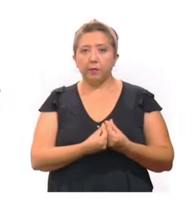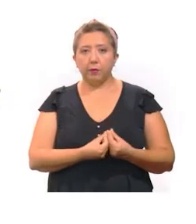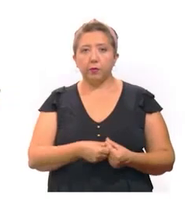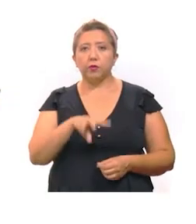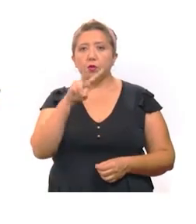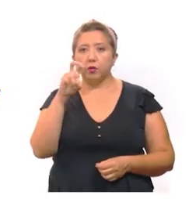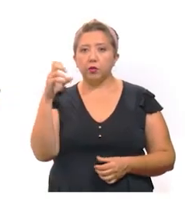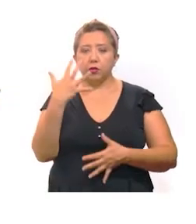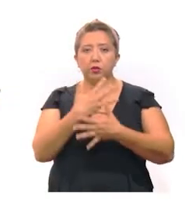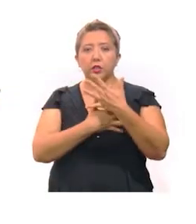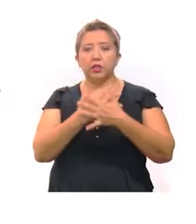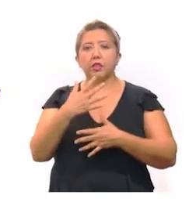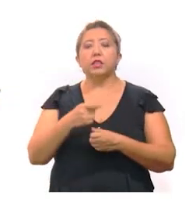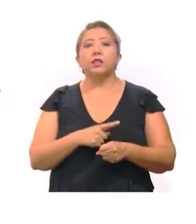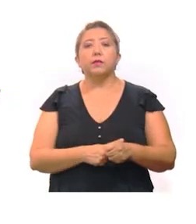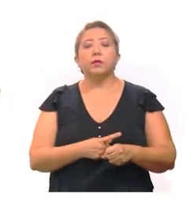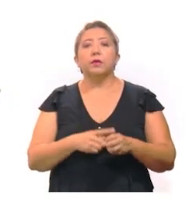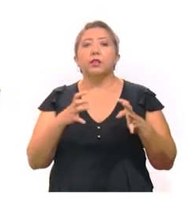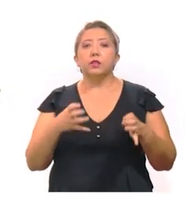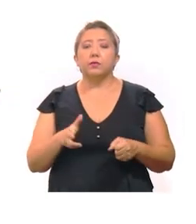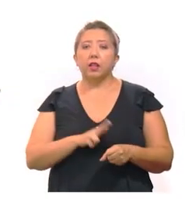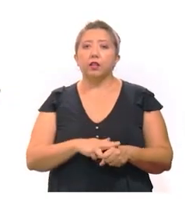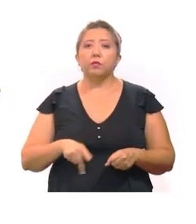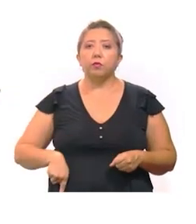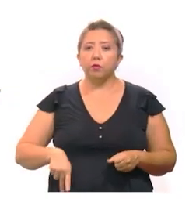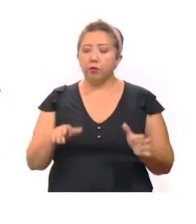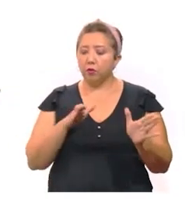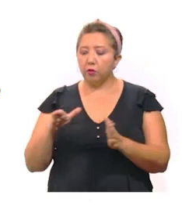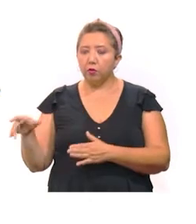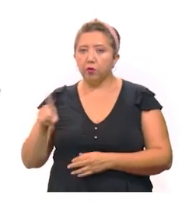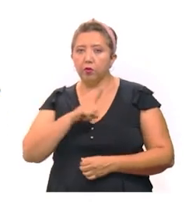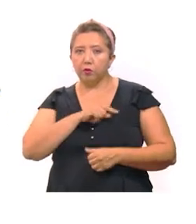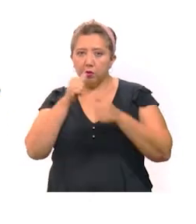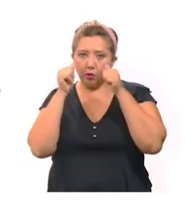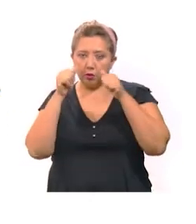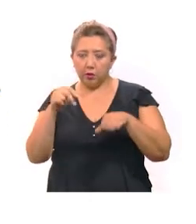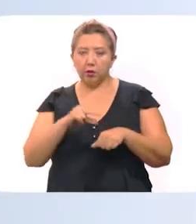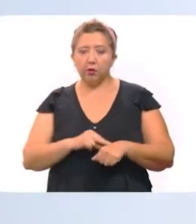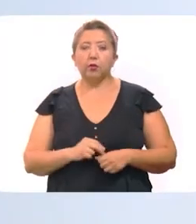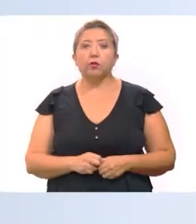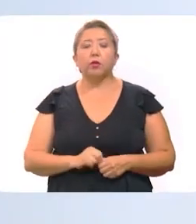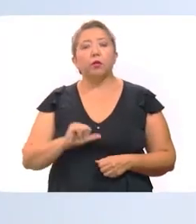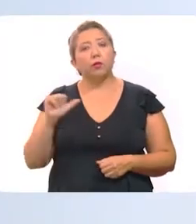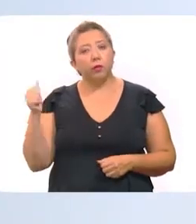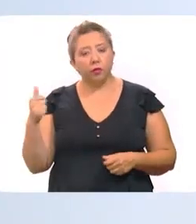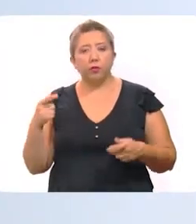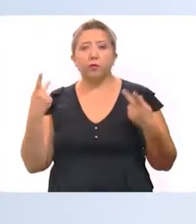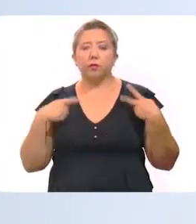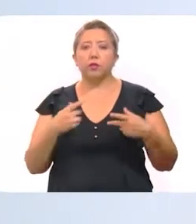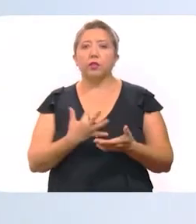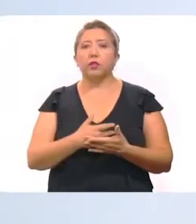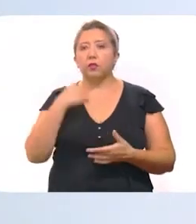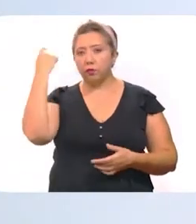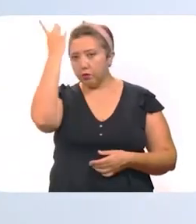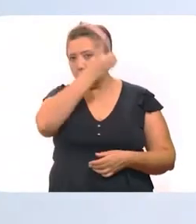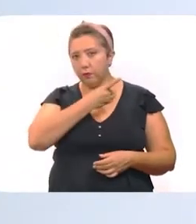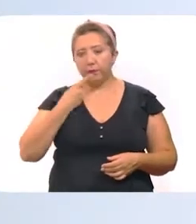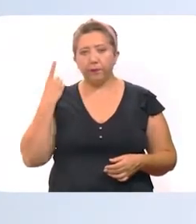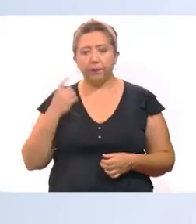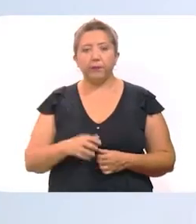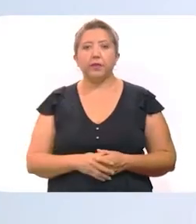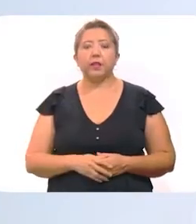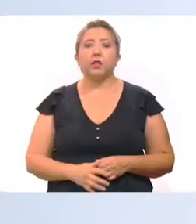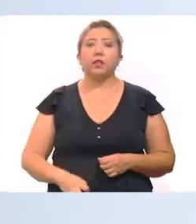mencionamos, 215 de los casos positivos están en hospitales públicos y en aislamiento total. Hay otros pacientes a la espera de